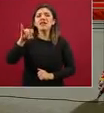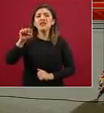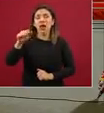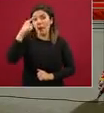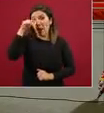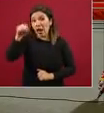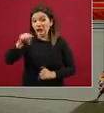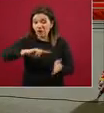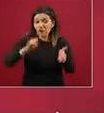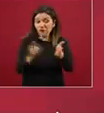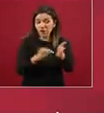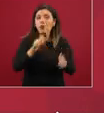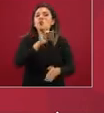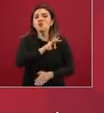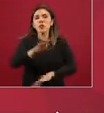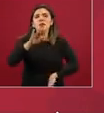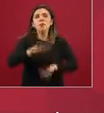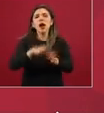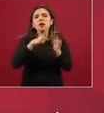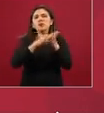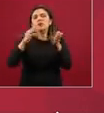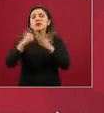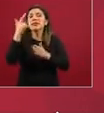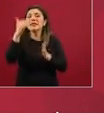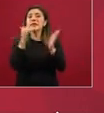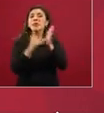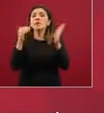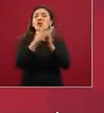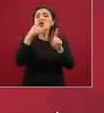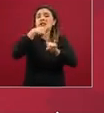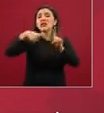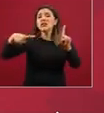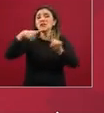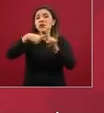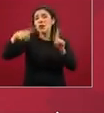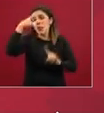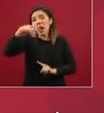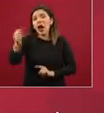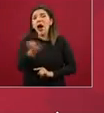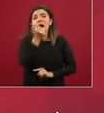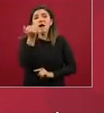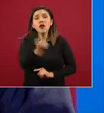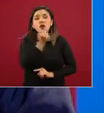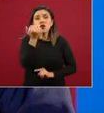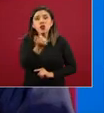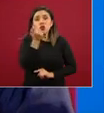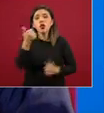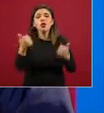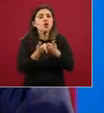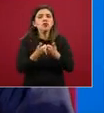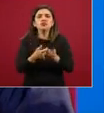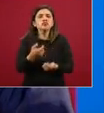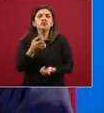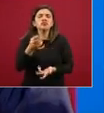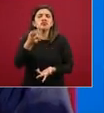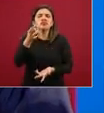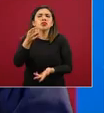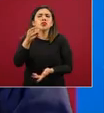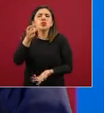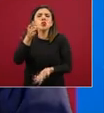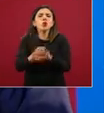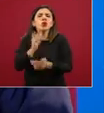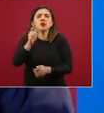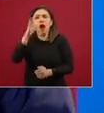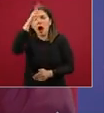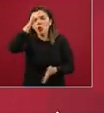ese convenio nos permitió replicar 7,5 millones de alumnos con simplemente ese acuerdo. Lo hicimos